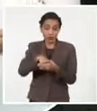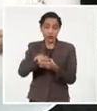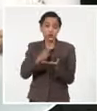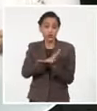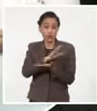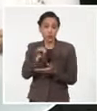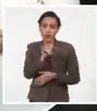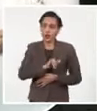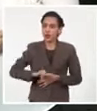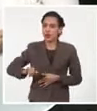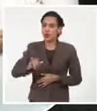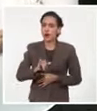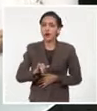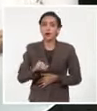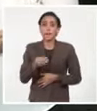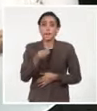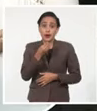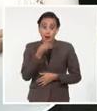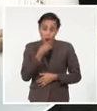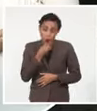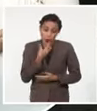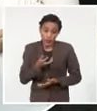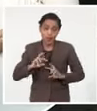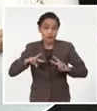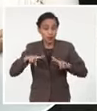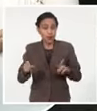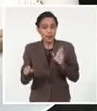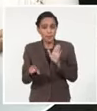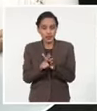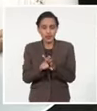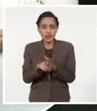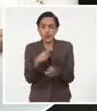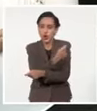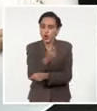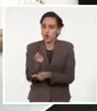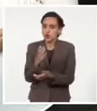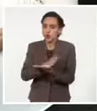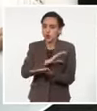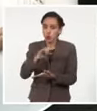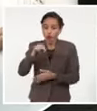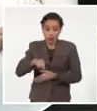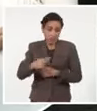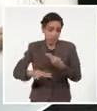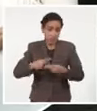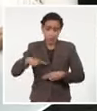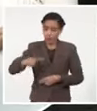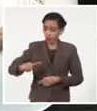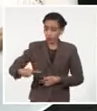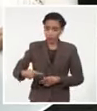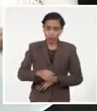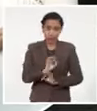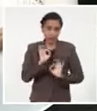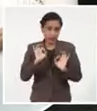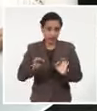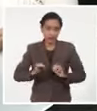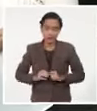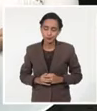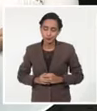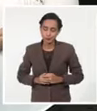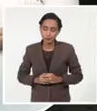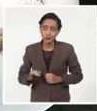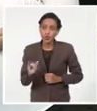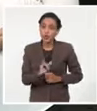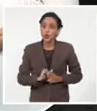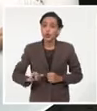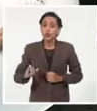poder garantizar ese reinicio del curso escolar, y así hemos estado realizando todos estos días. También en la, bueno, en la recuperación también de